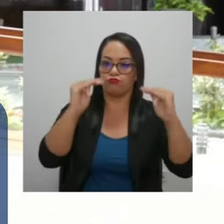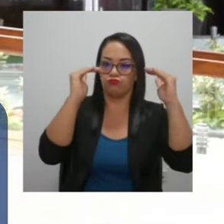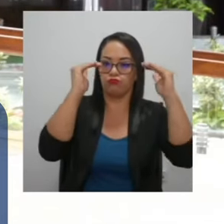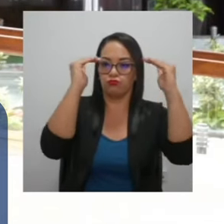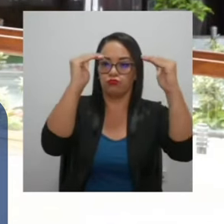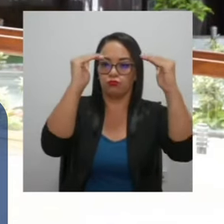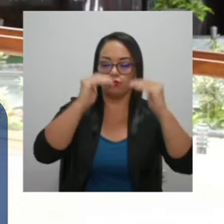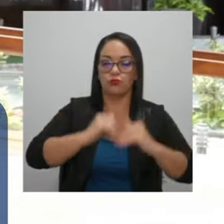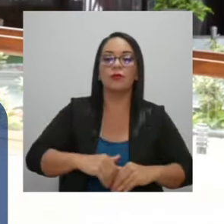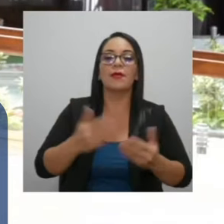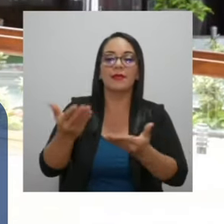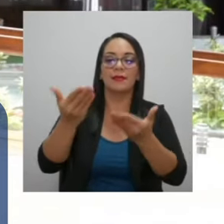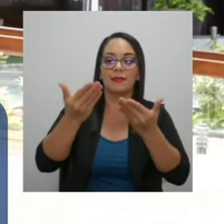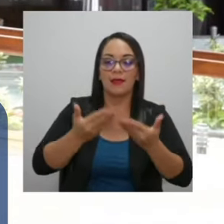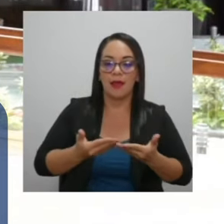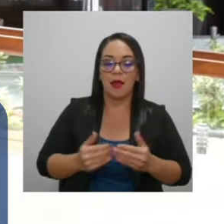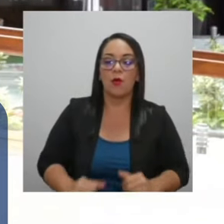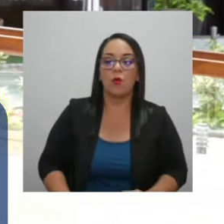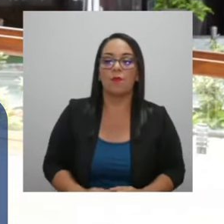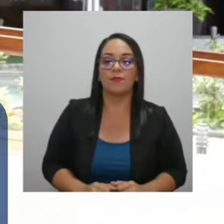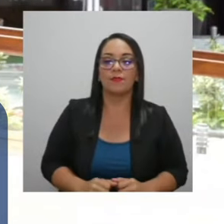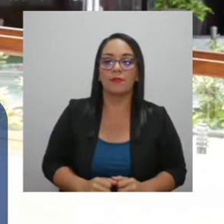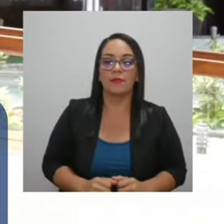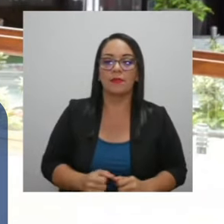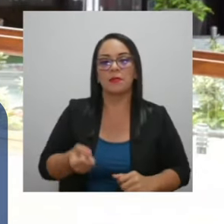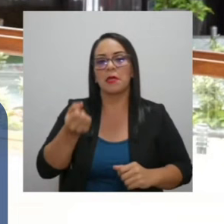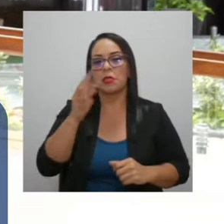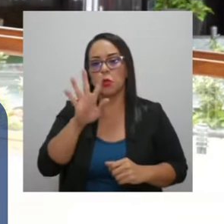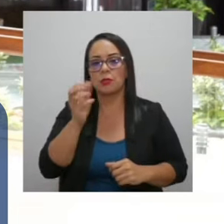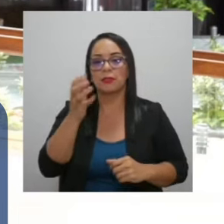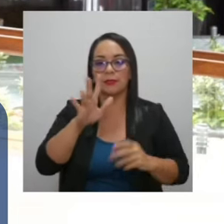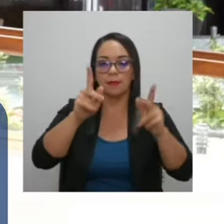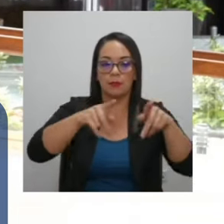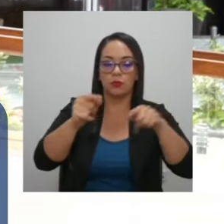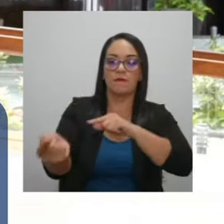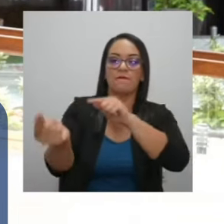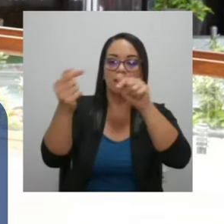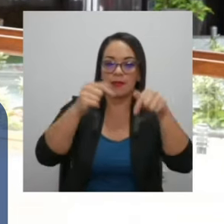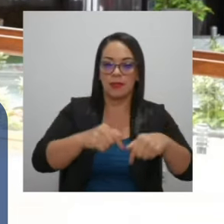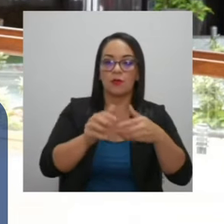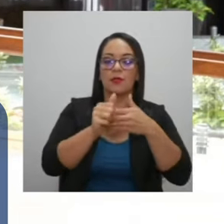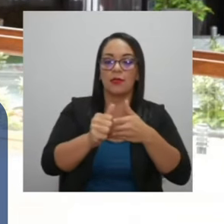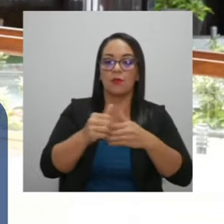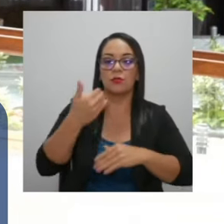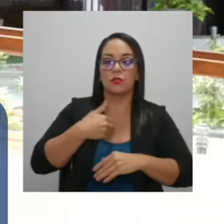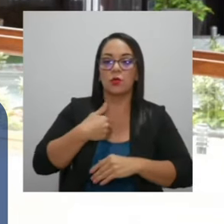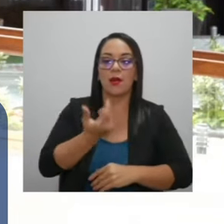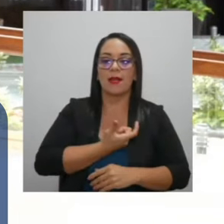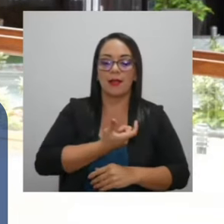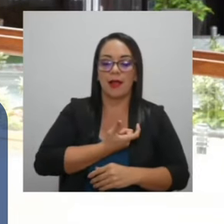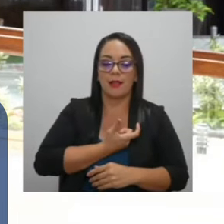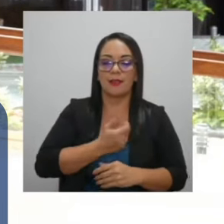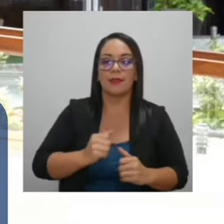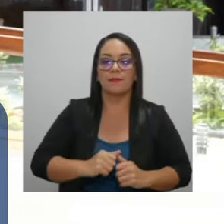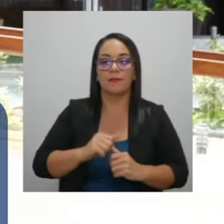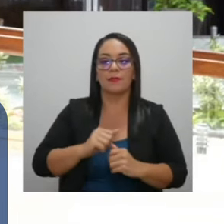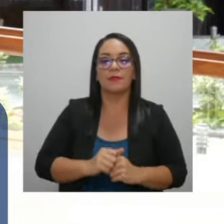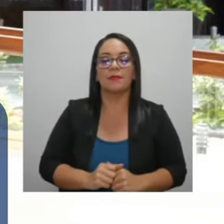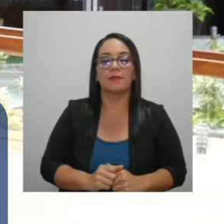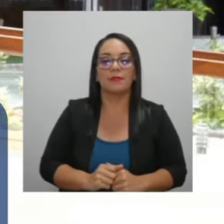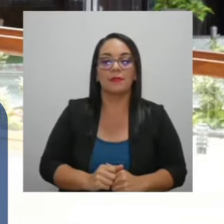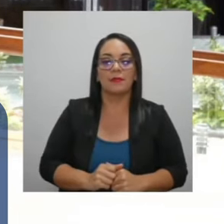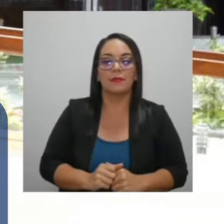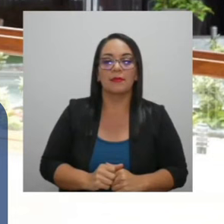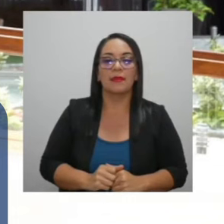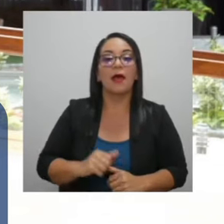trajo a unas 14, 15 personas, dirigida por el señor alcalde Abutalev